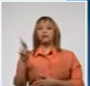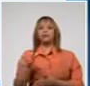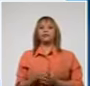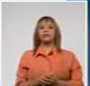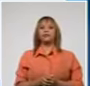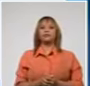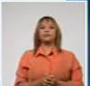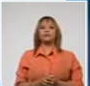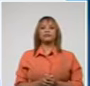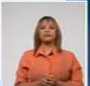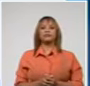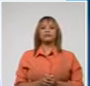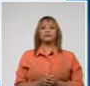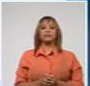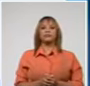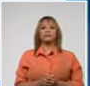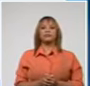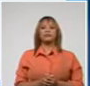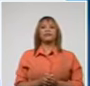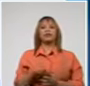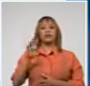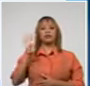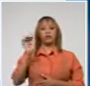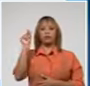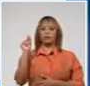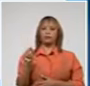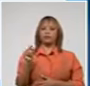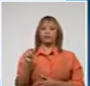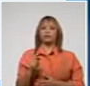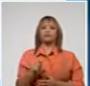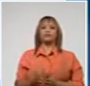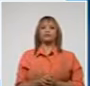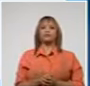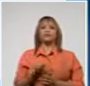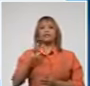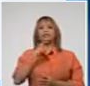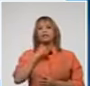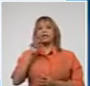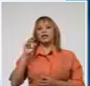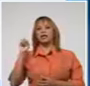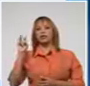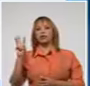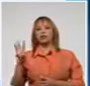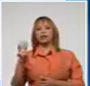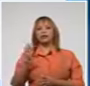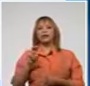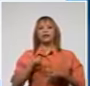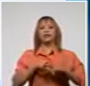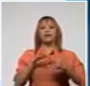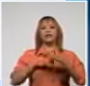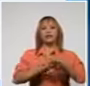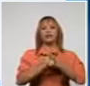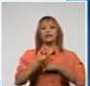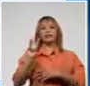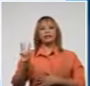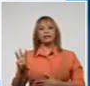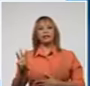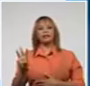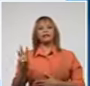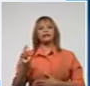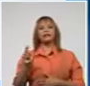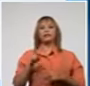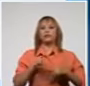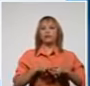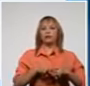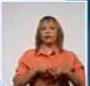se origina nuestra transmisión, pues hay 4 casos confirmados. En el Cerro 3, Habana del Este reporta también 3 casos. También lo hace Centro Habana,